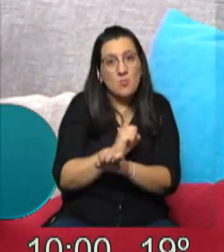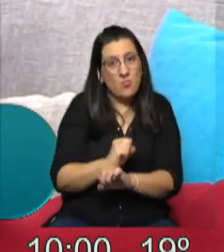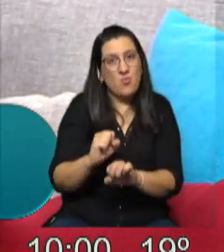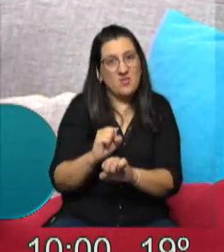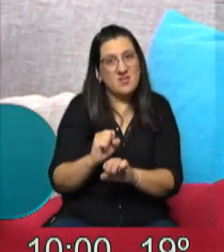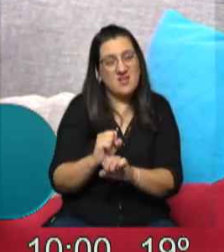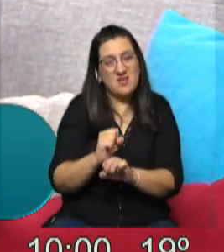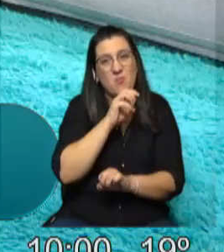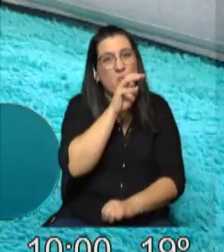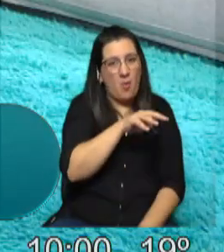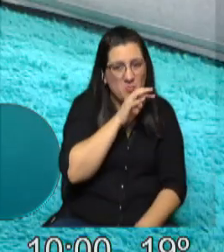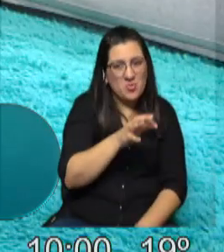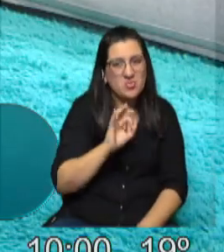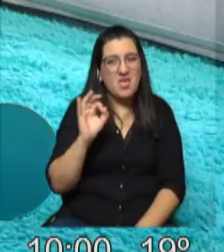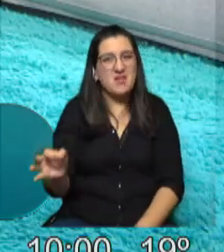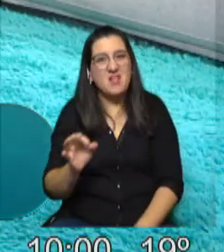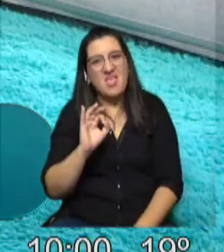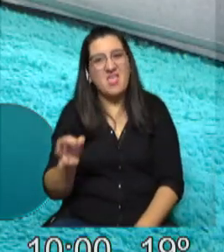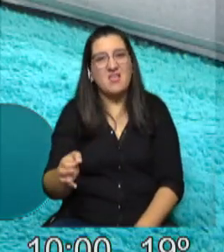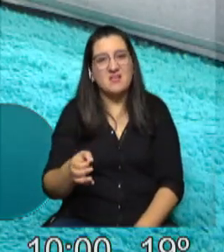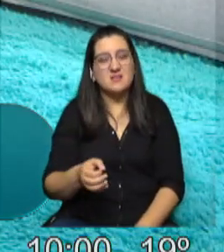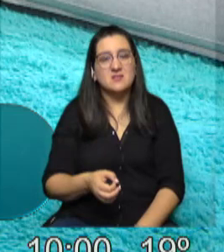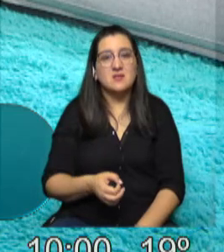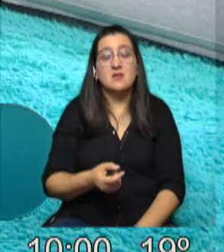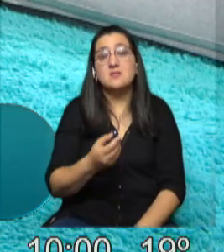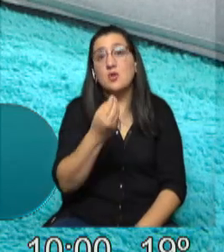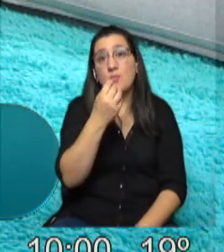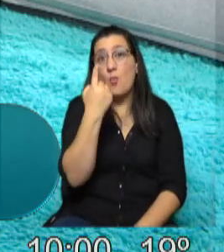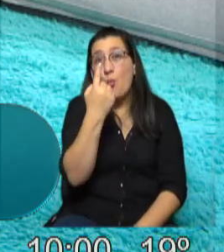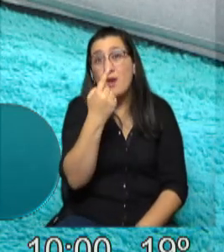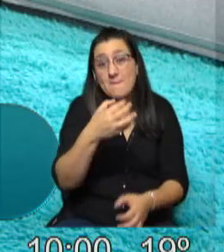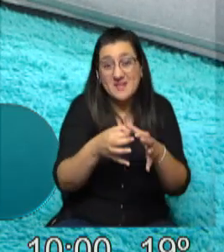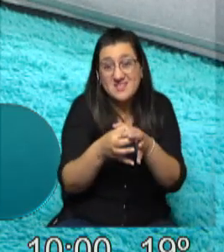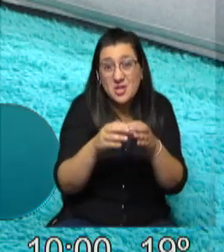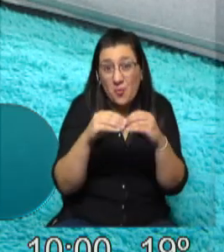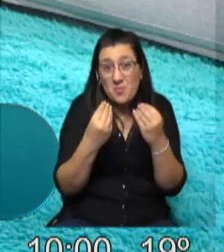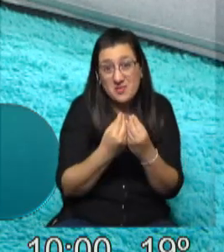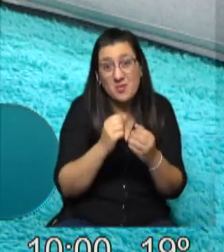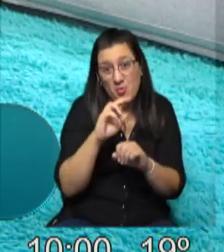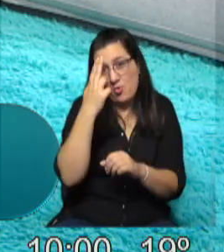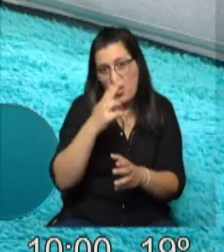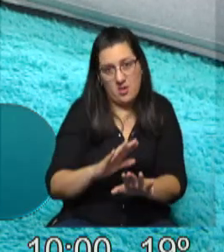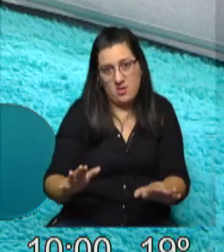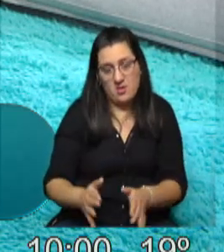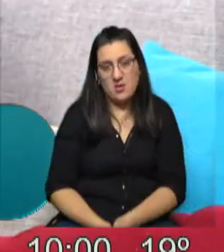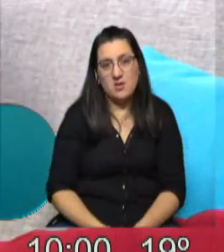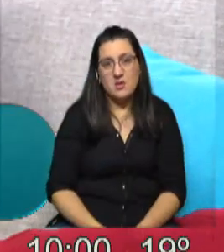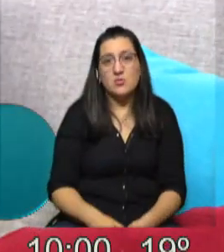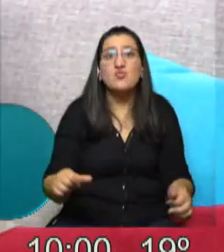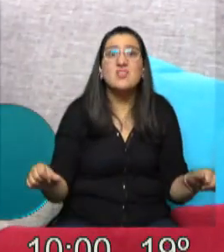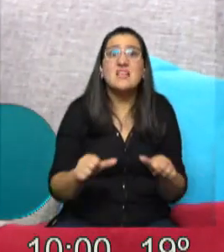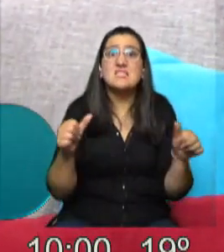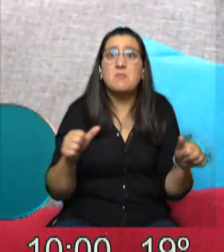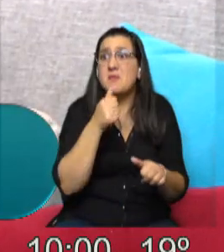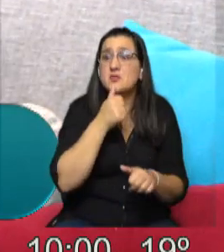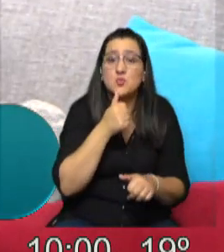de vómitos, diarreas, demás. Se come una pastilla y también puede generarle el shock y morir. ¿Qué hacemos para tratar de